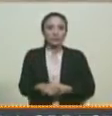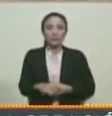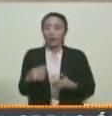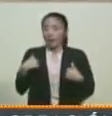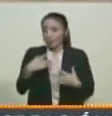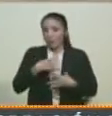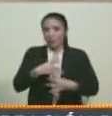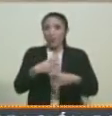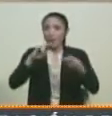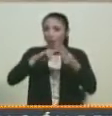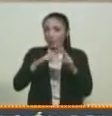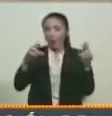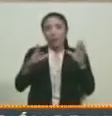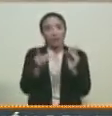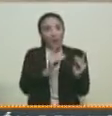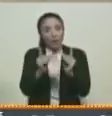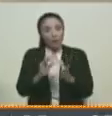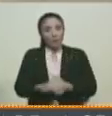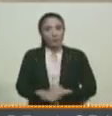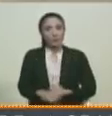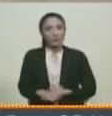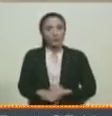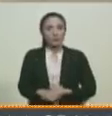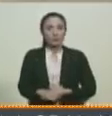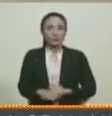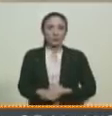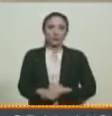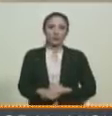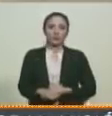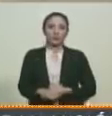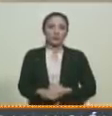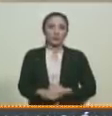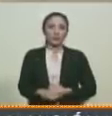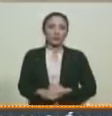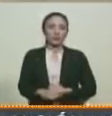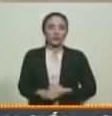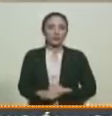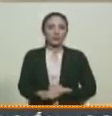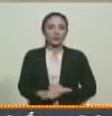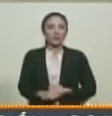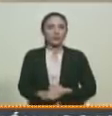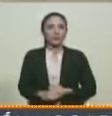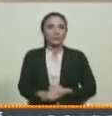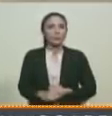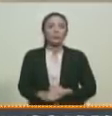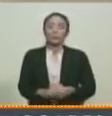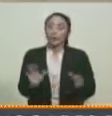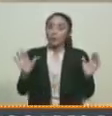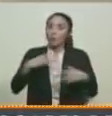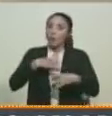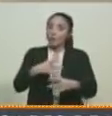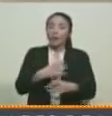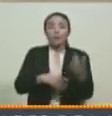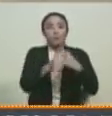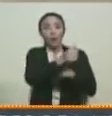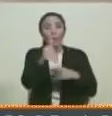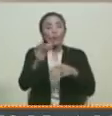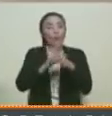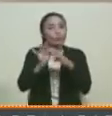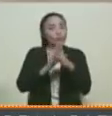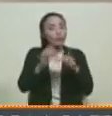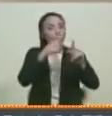la paz y el diálogo, Aristóbulo. Yo prefiero la tranquilidad. Yo prefiero que cada quien cumpla sus